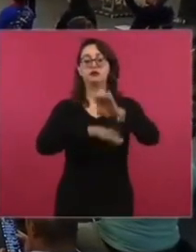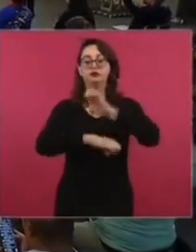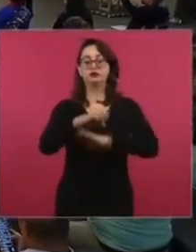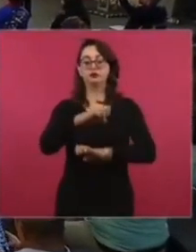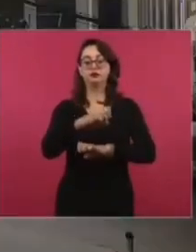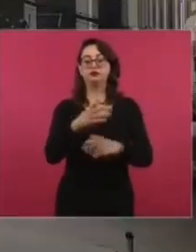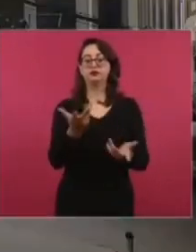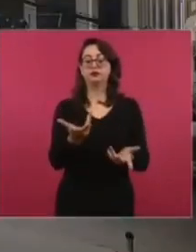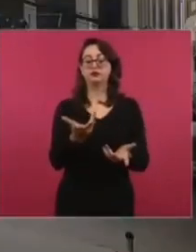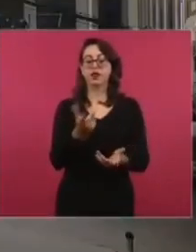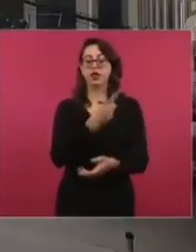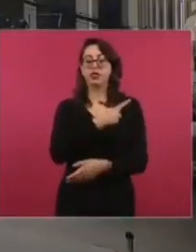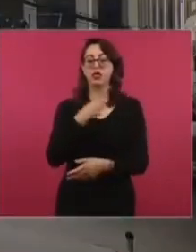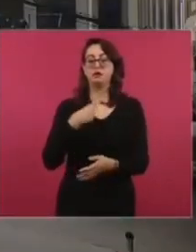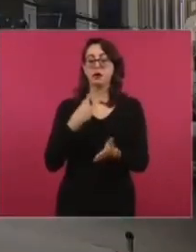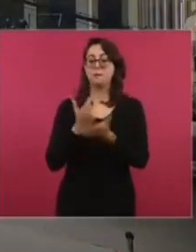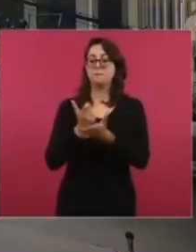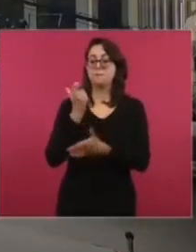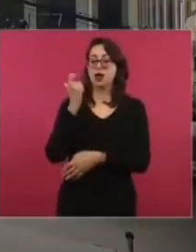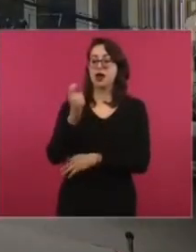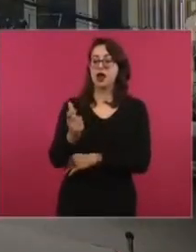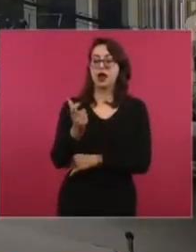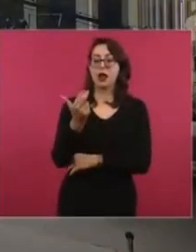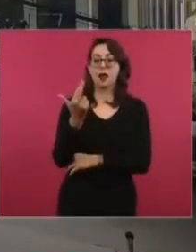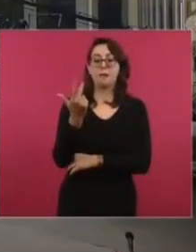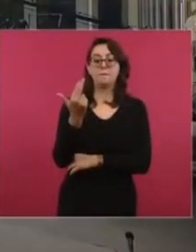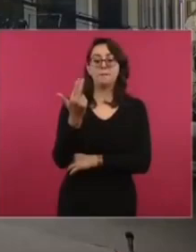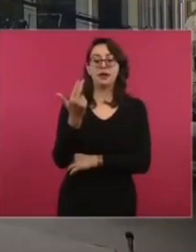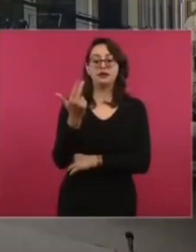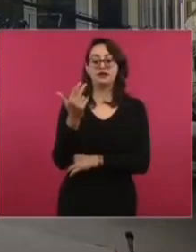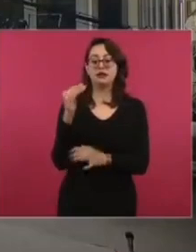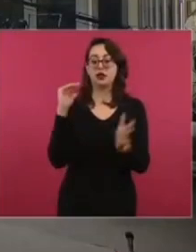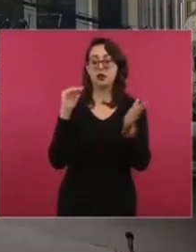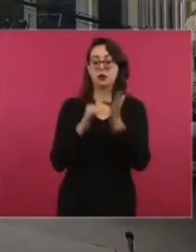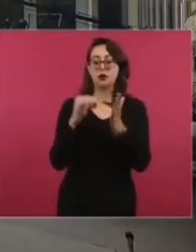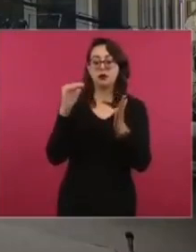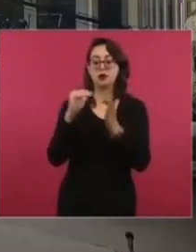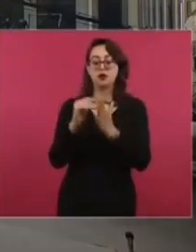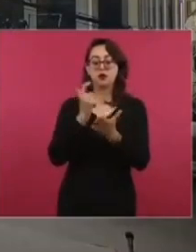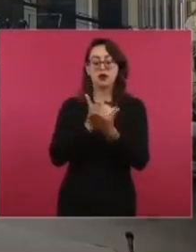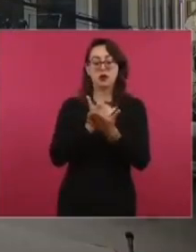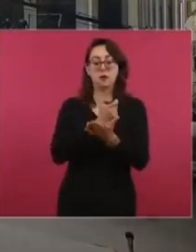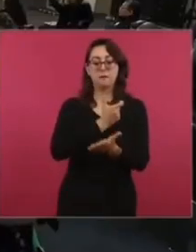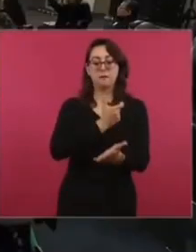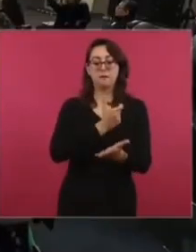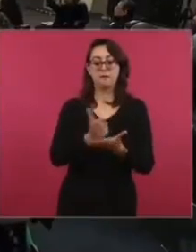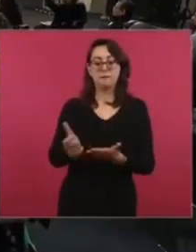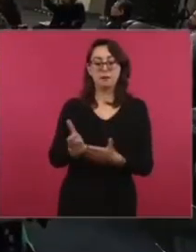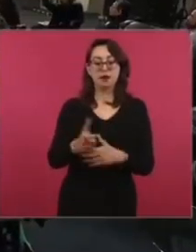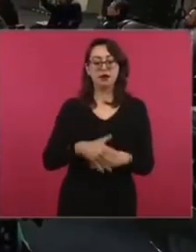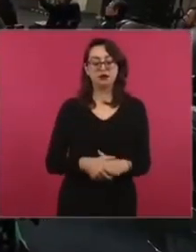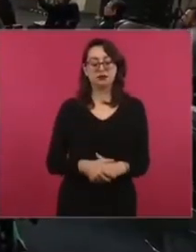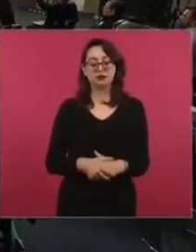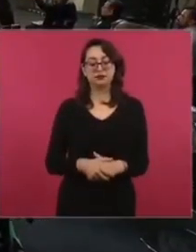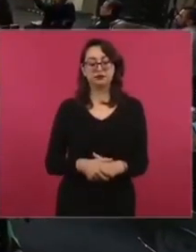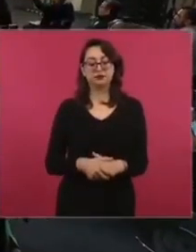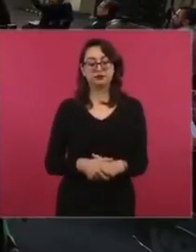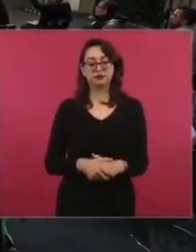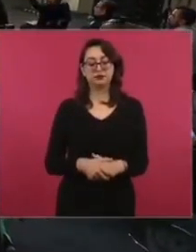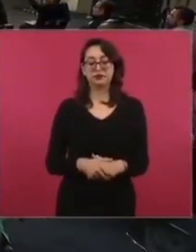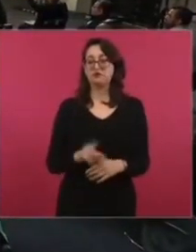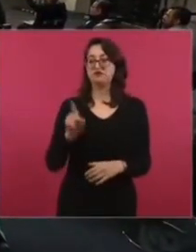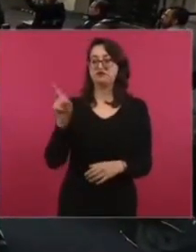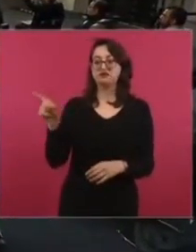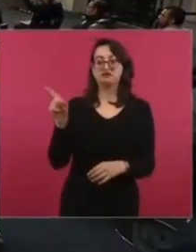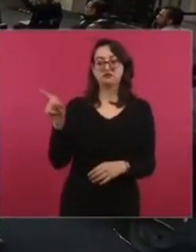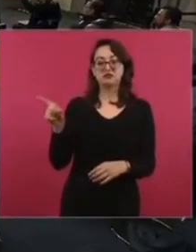sabe qué empresario es o qué empresa es el adeudor de 25.000 millones de pesos dinero que es un